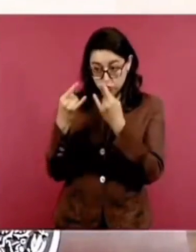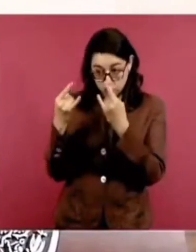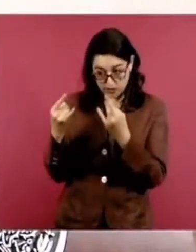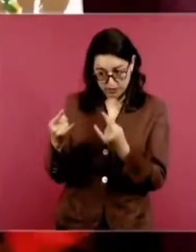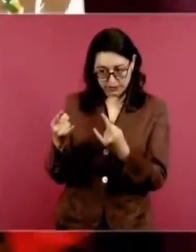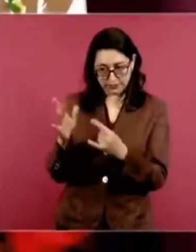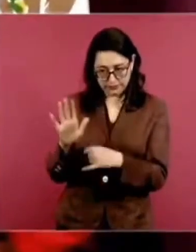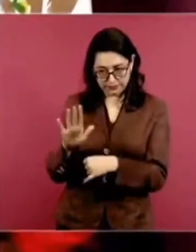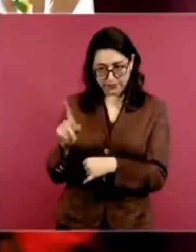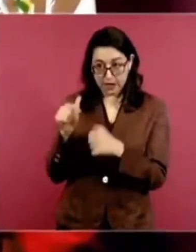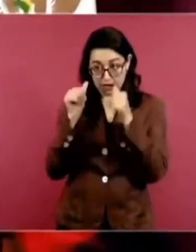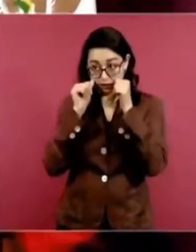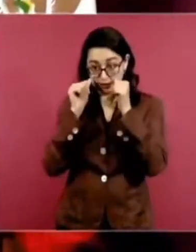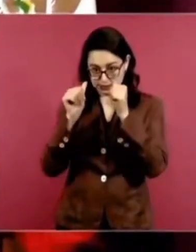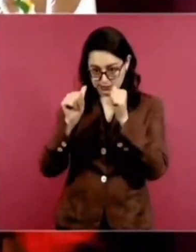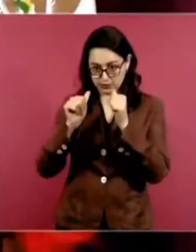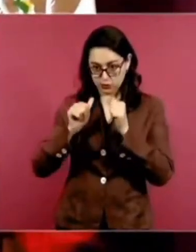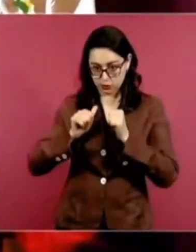Eran